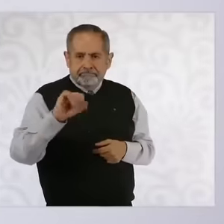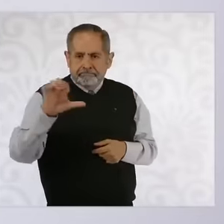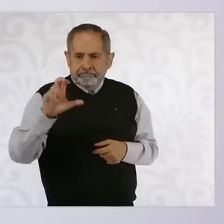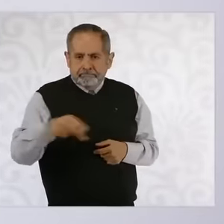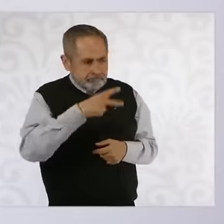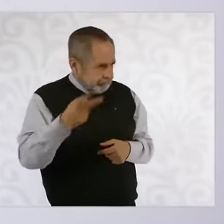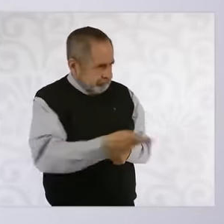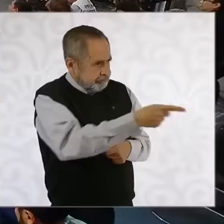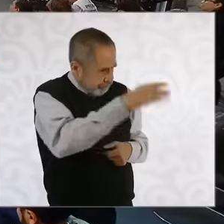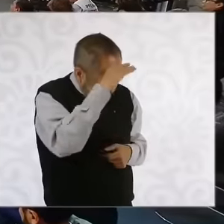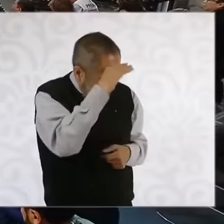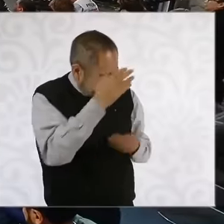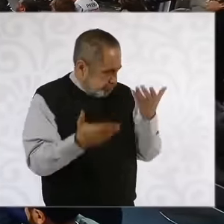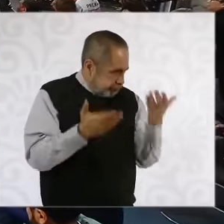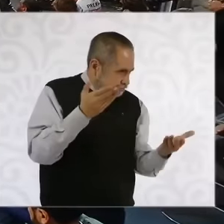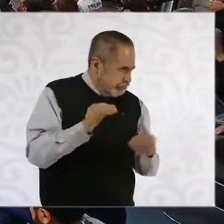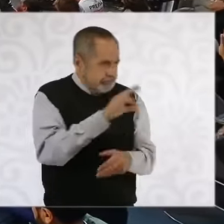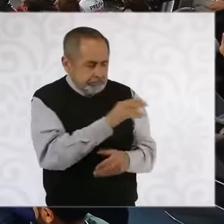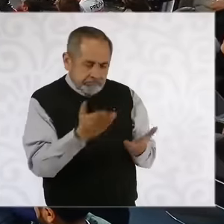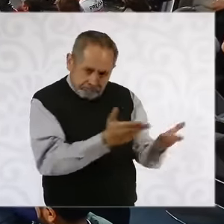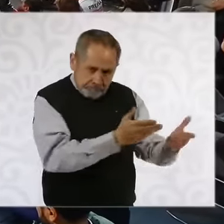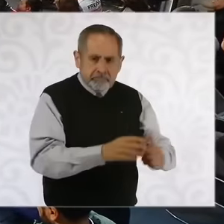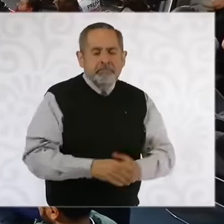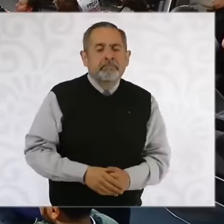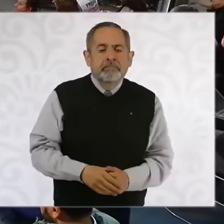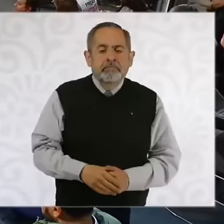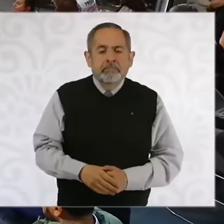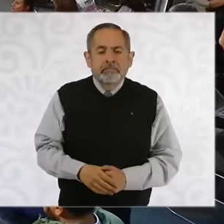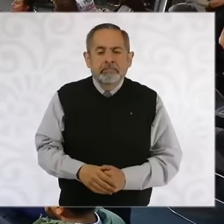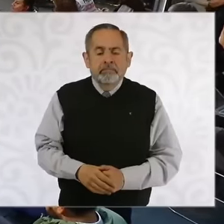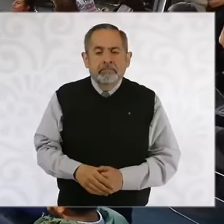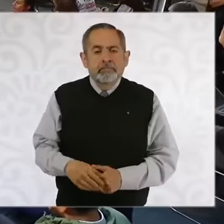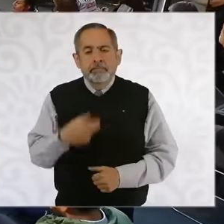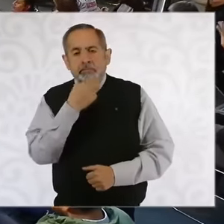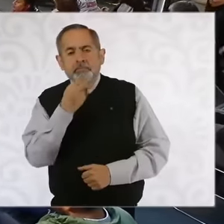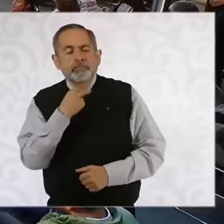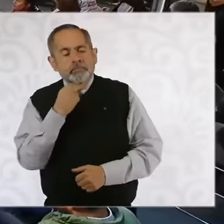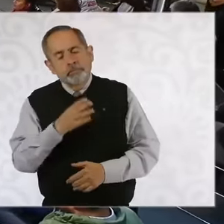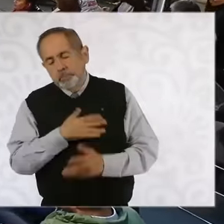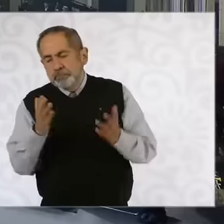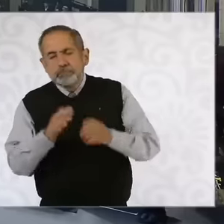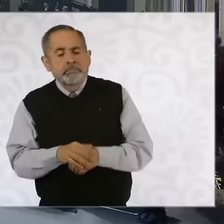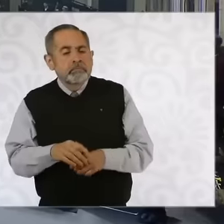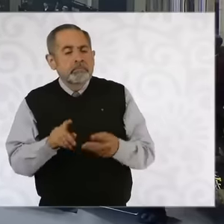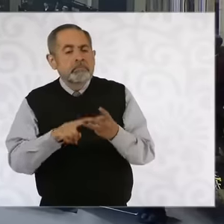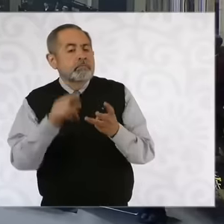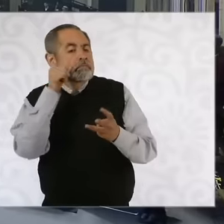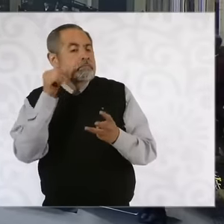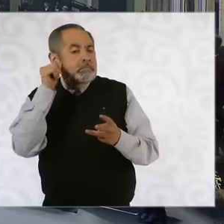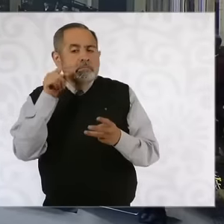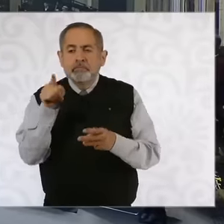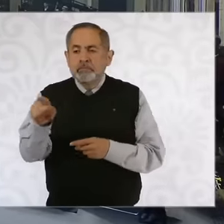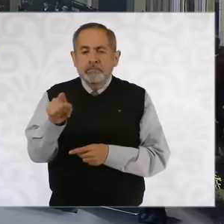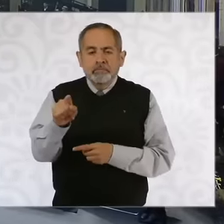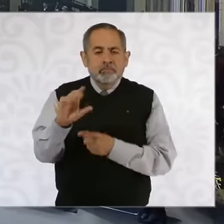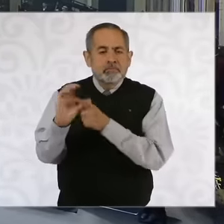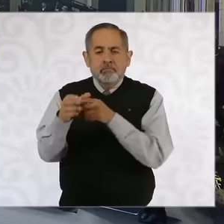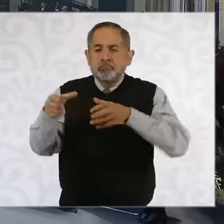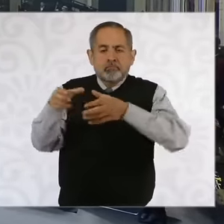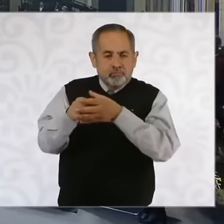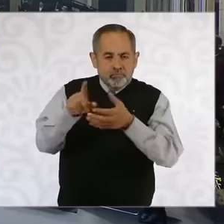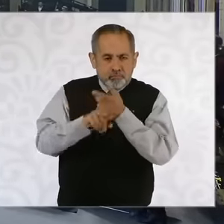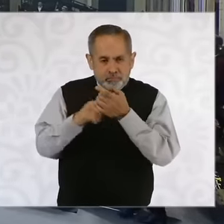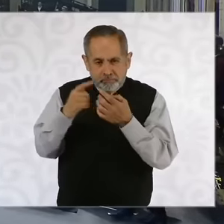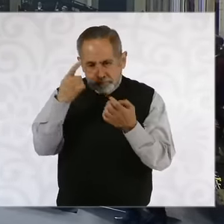las ministras de la Corte. Vale, finalmente, ayer se conoció la convocatoria del Comité de Evaluación del Poder Legislativo y